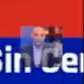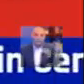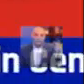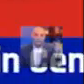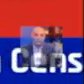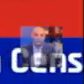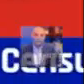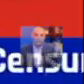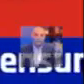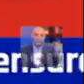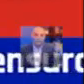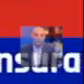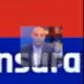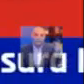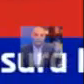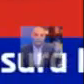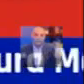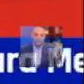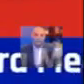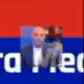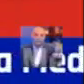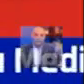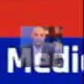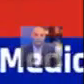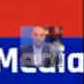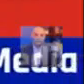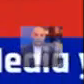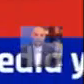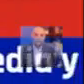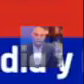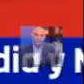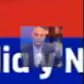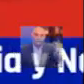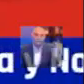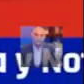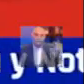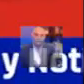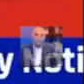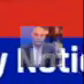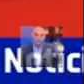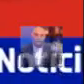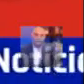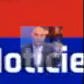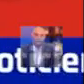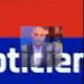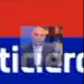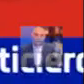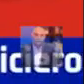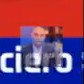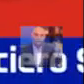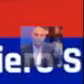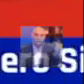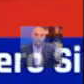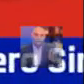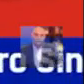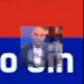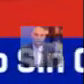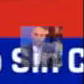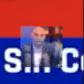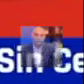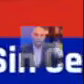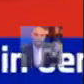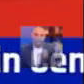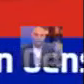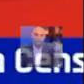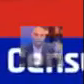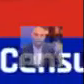el horror es su único comentario a la nota de la situación dramática de